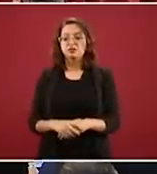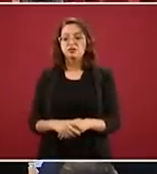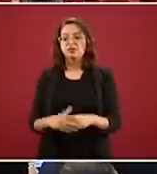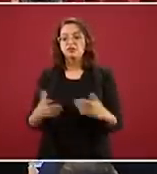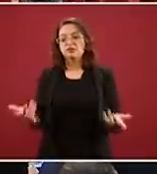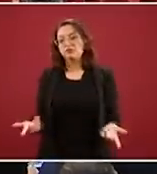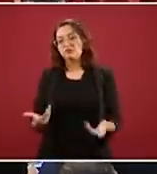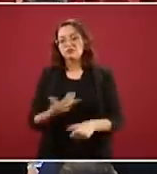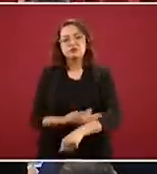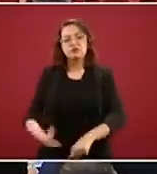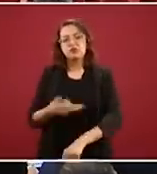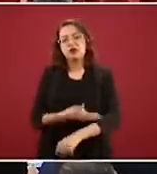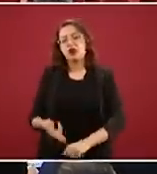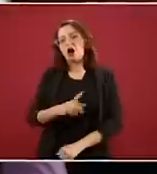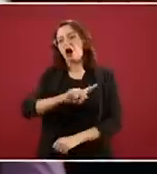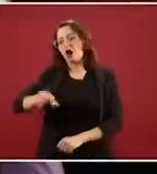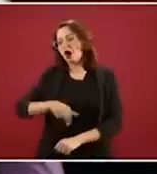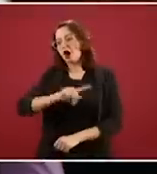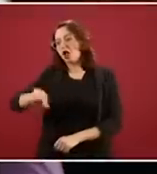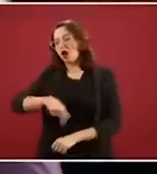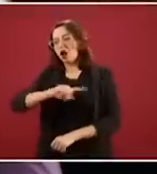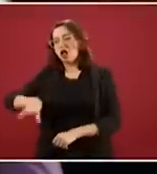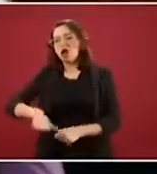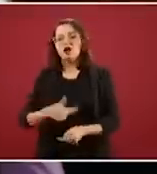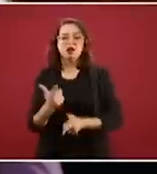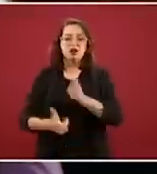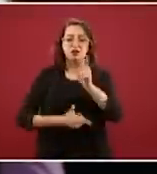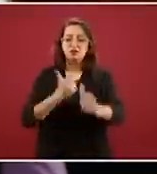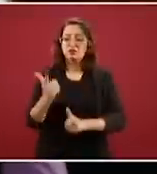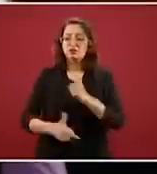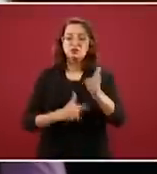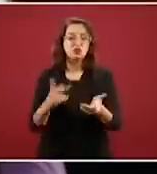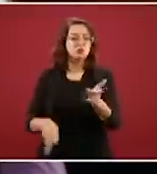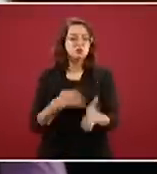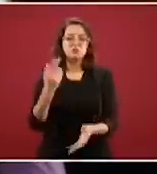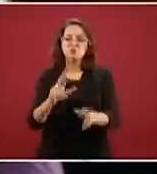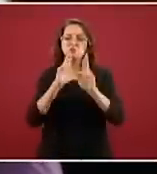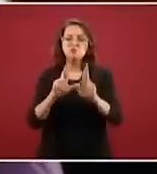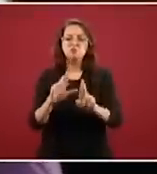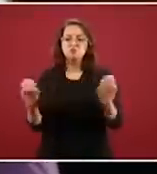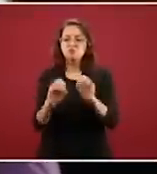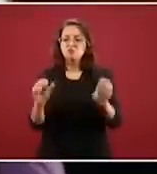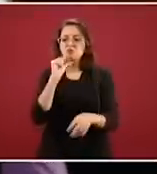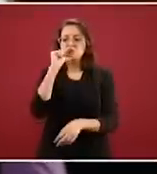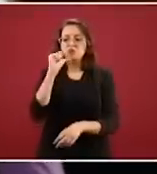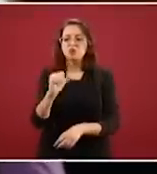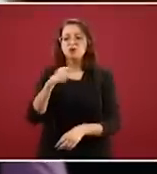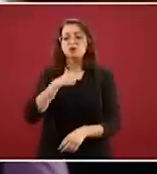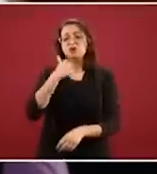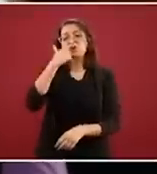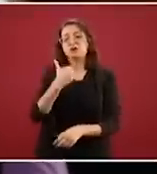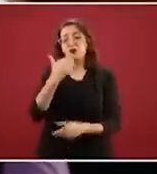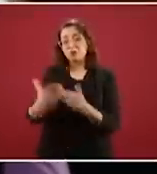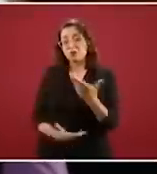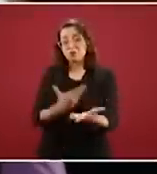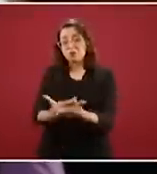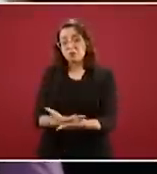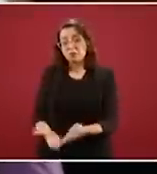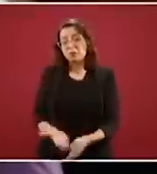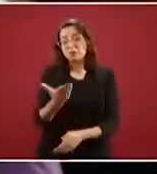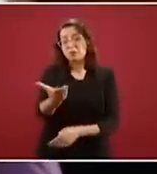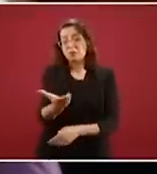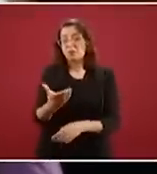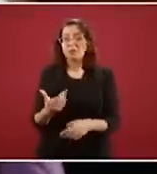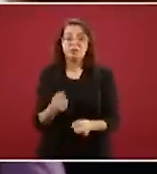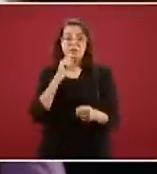elefante burocrático, reumático, no respondió nuevamente. Entonces, yo le quisiera plantear este tema